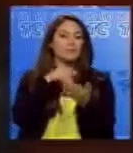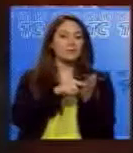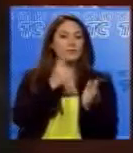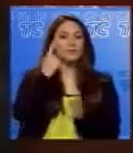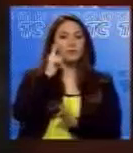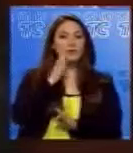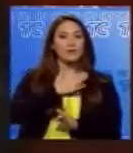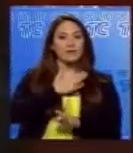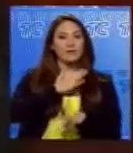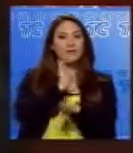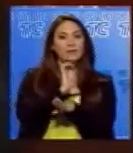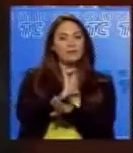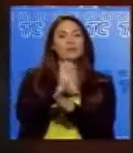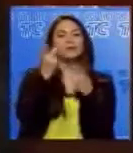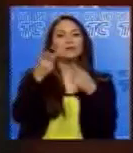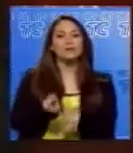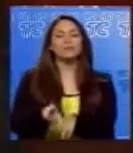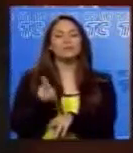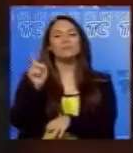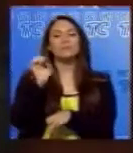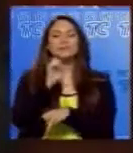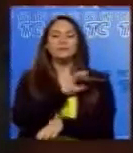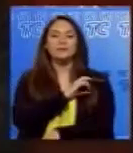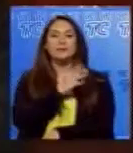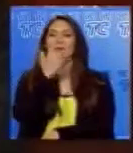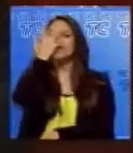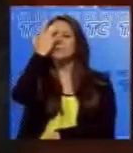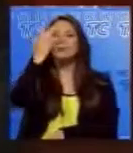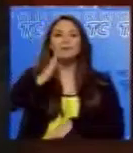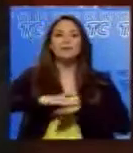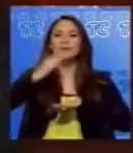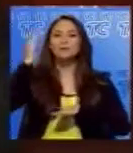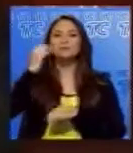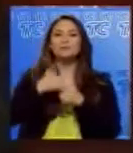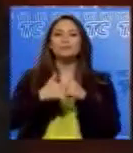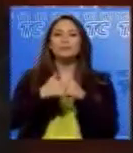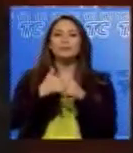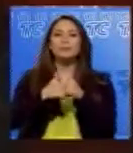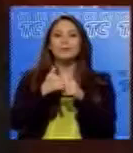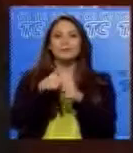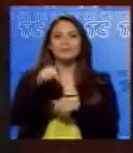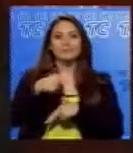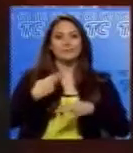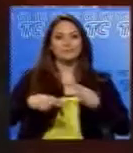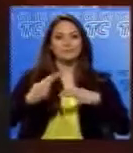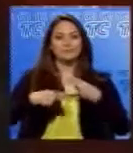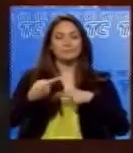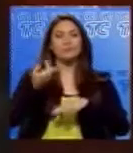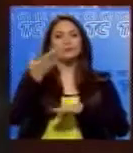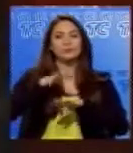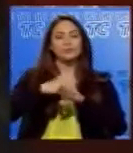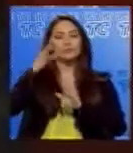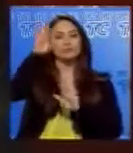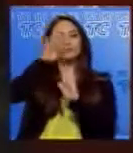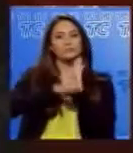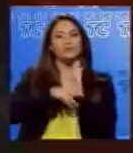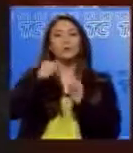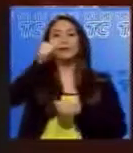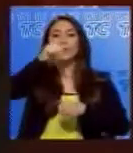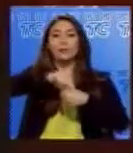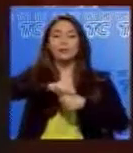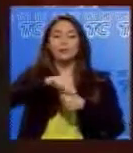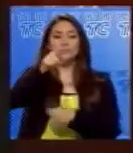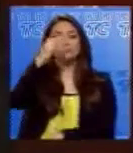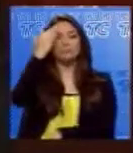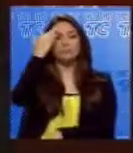de nuestro país, especialmente en lo que tiene que ver con los problemas macroeconómicos derivados de la disminución del precio del petróleo,